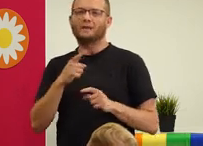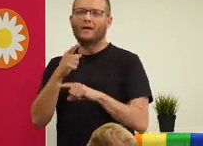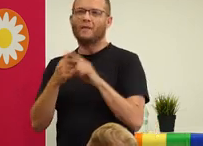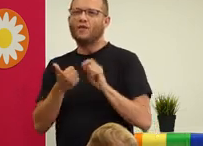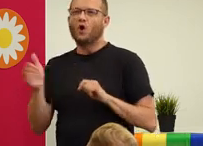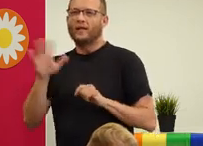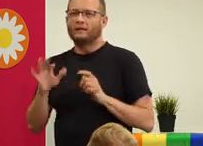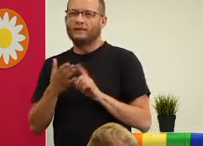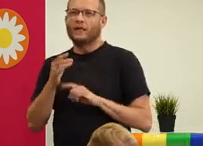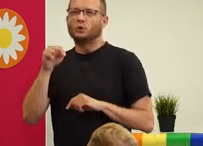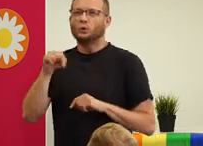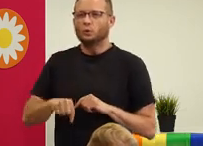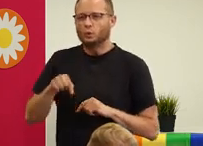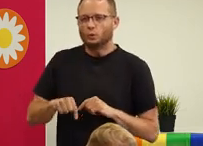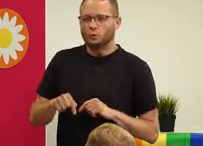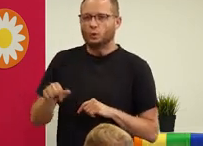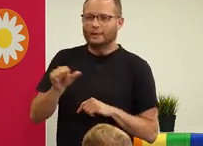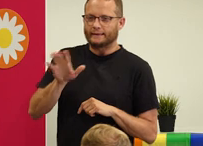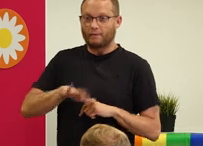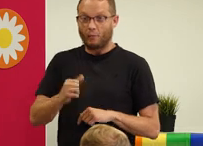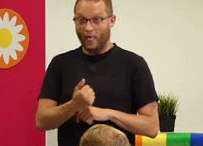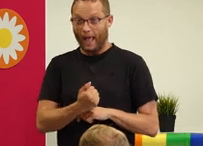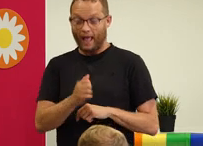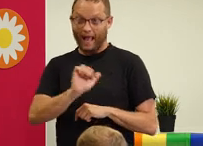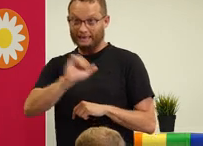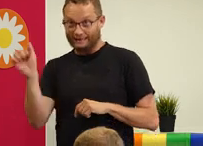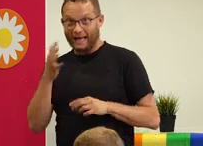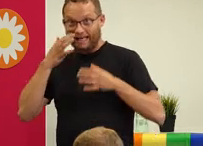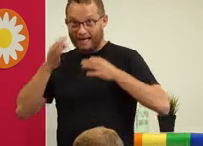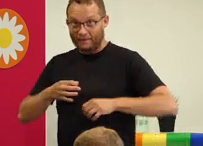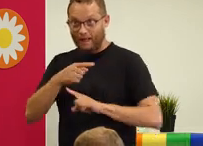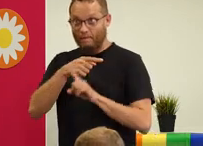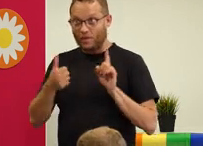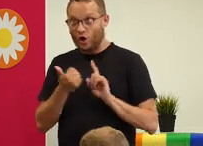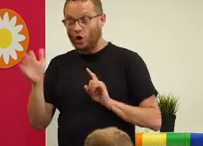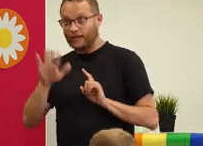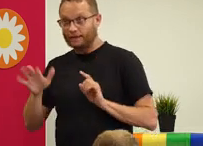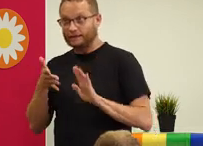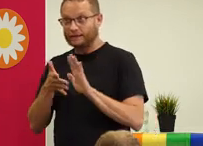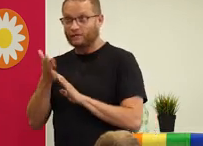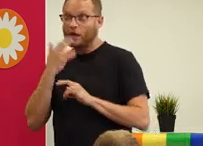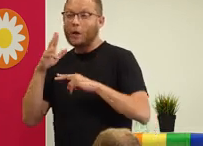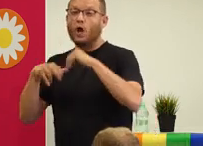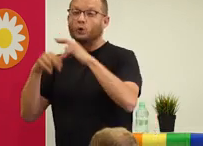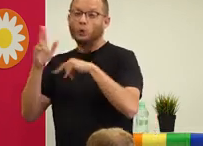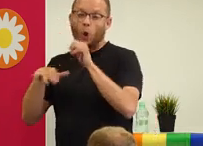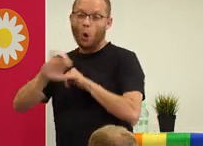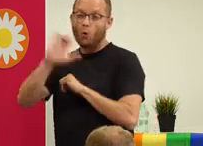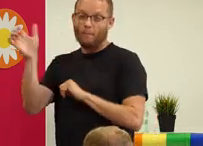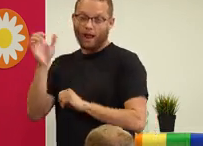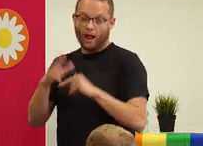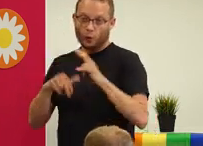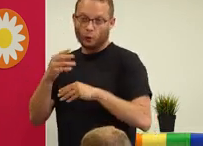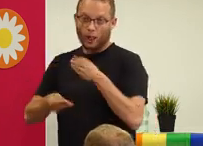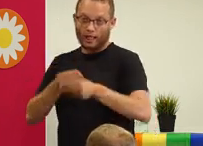Oriente, en el sureste de Asia, porque en realidad el Medio Oriente es una construcción europea, o